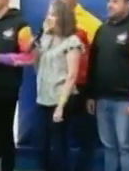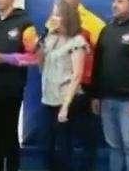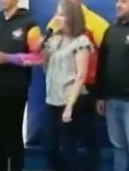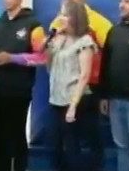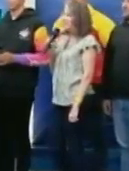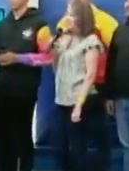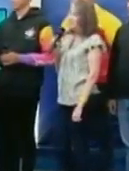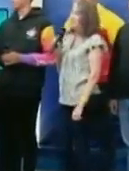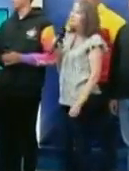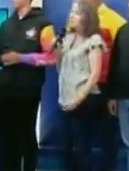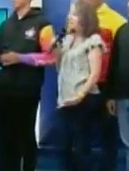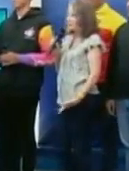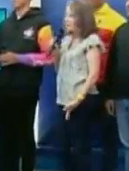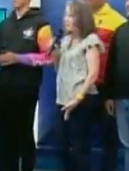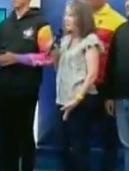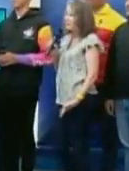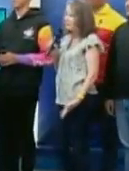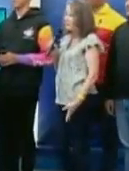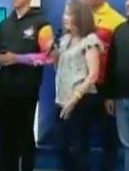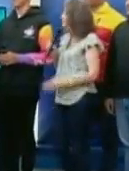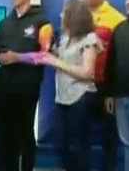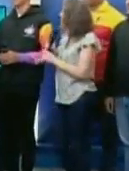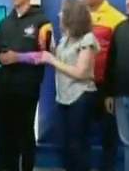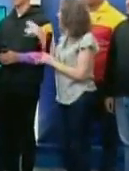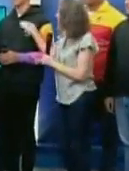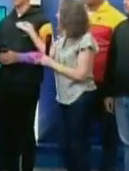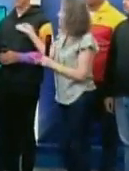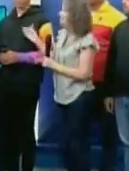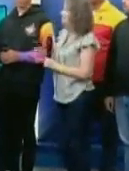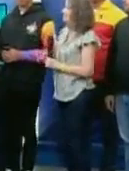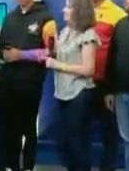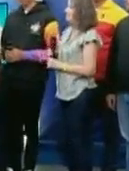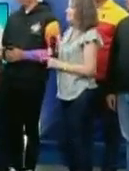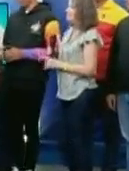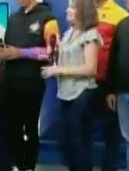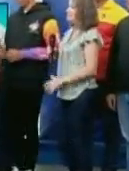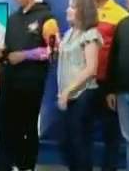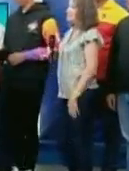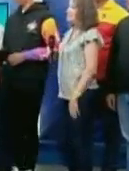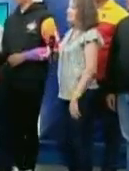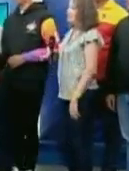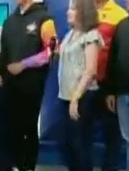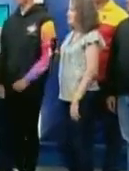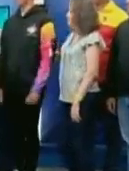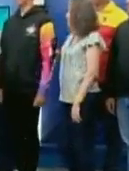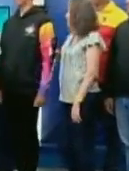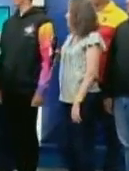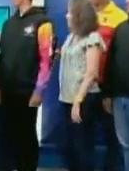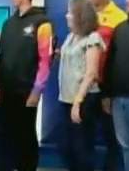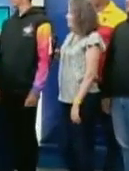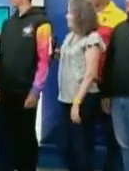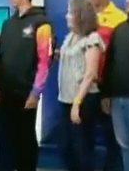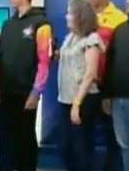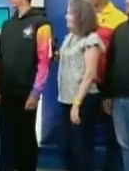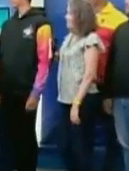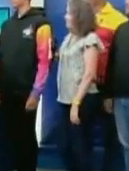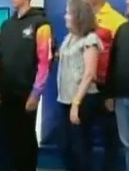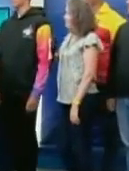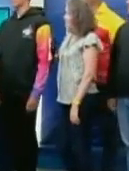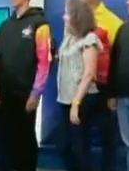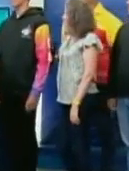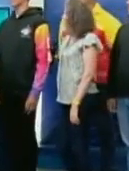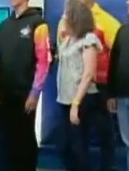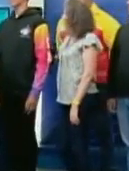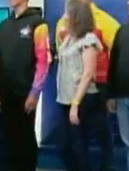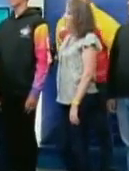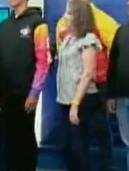López. Correcto. Somos de Mérida, del estado de Mérida. De Mérida, Juan Diego. ¿Ah? Juan Diego, ese nombre es bien bonito, vale, Juan Diego.